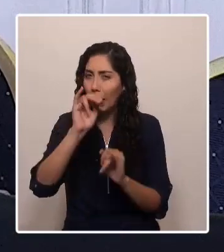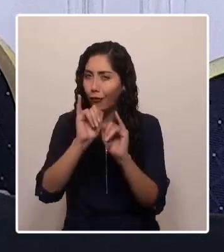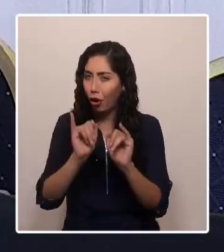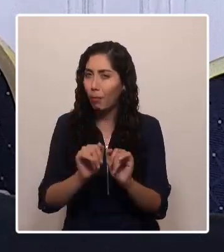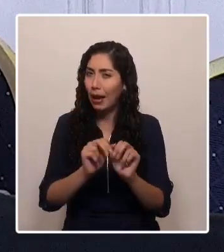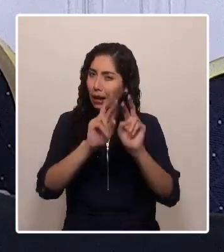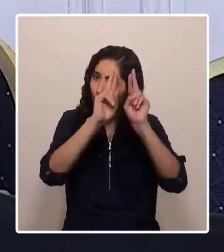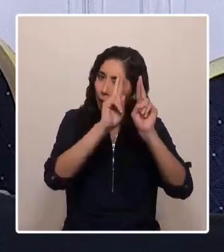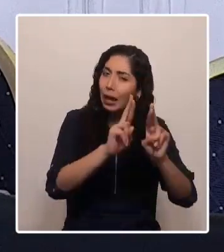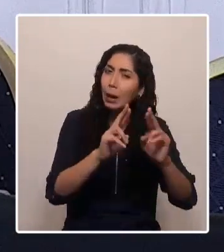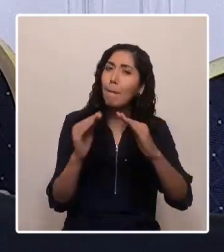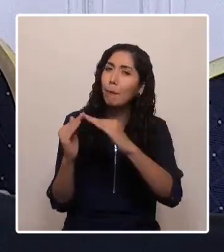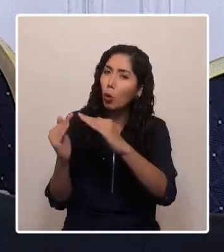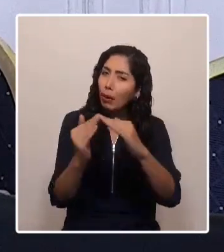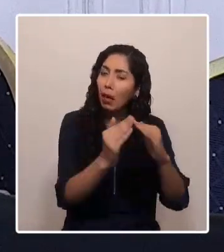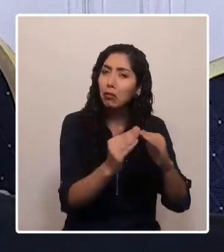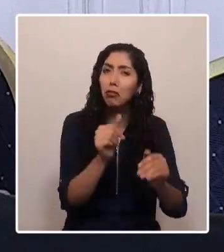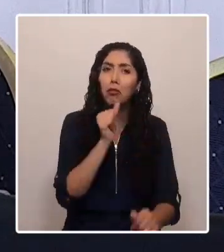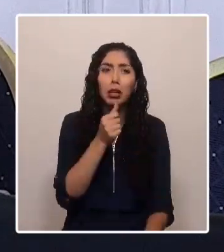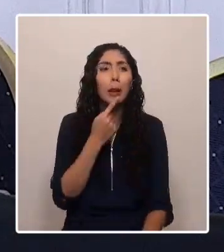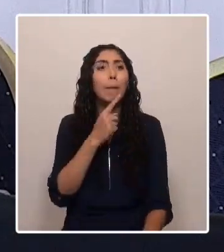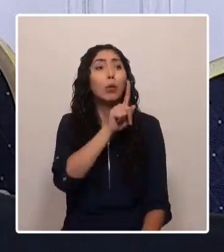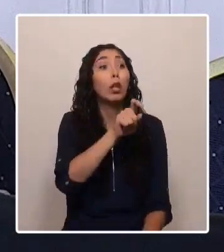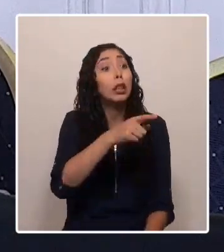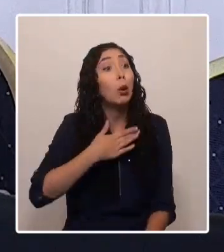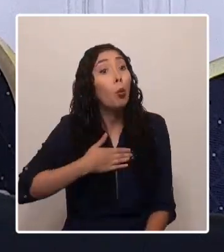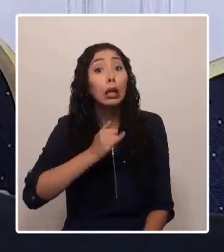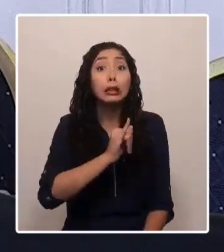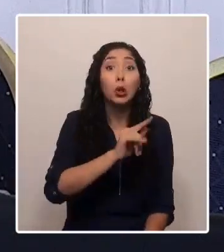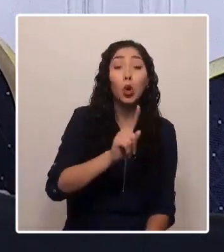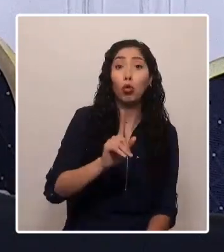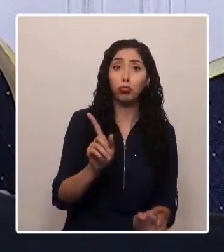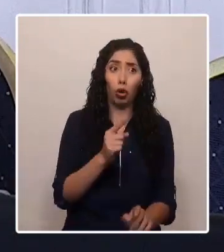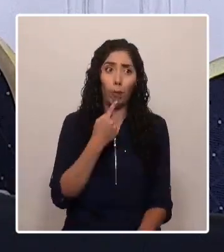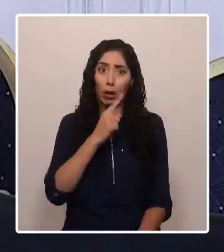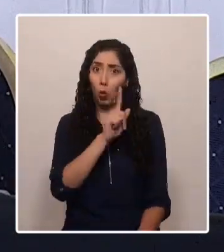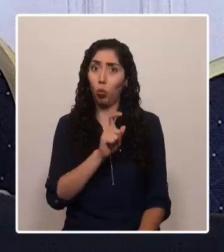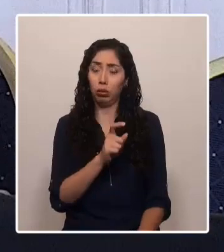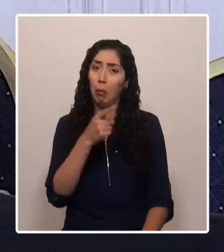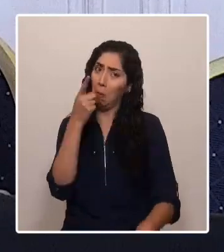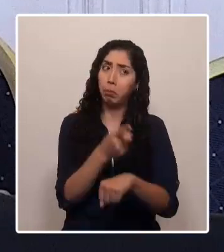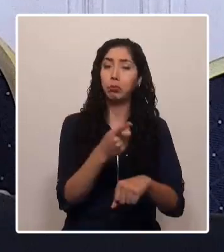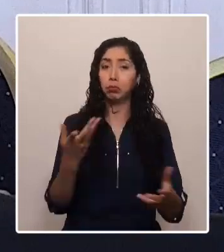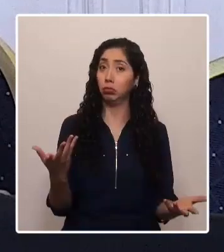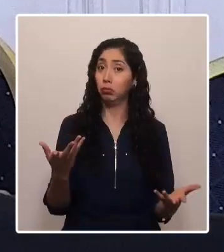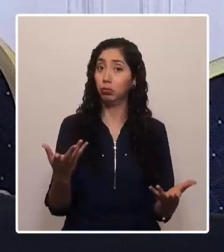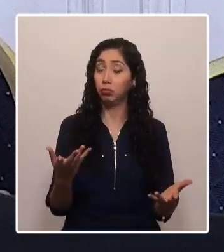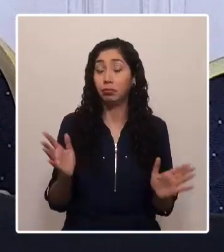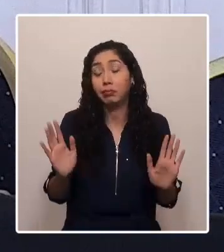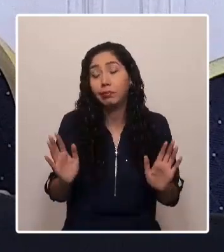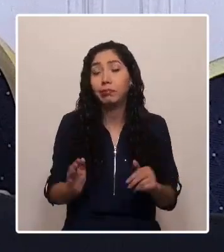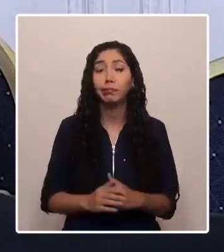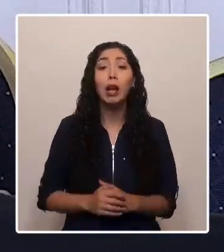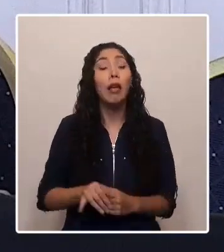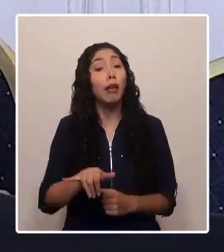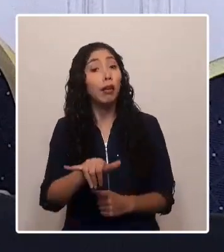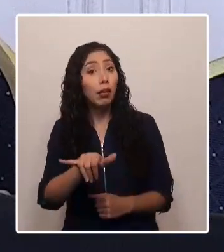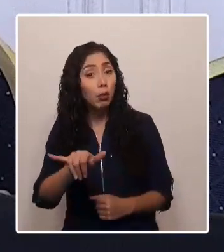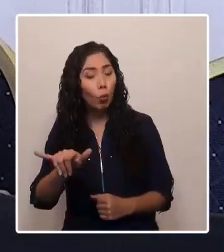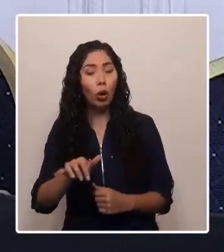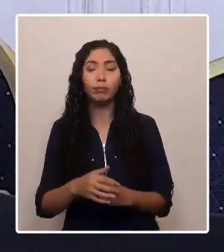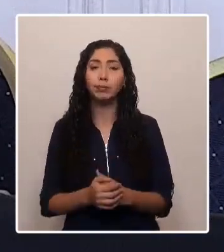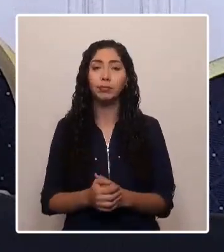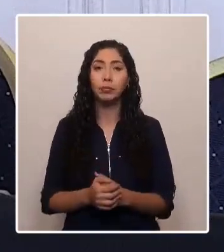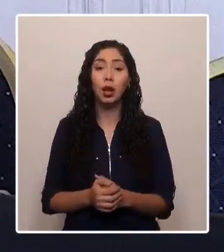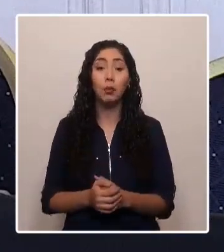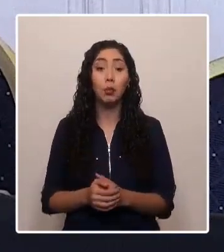propiedad, si ni siquiera te preguntan si te gusta la alternativa que te imponen, porque no te la ofrecen, te la imponen. Pero en fin, luego puede que te digan